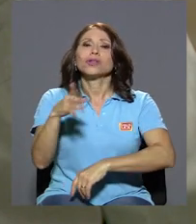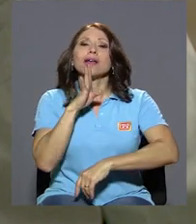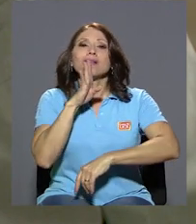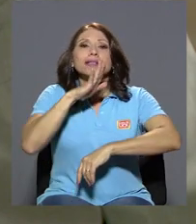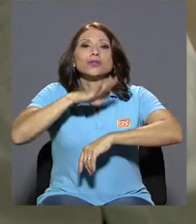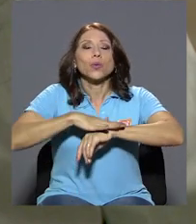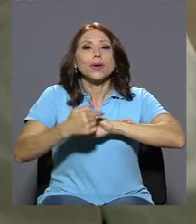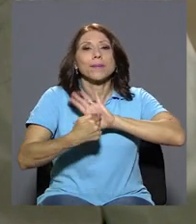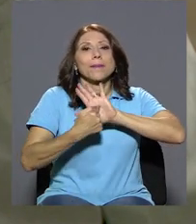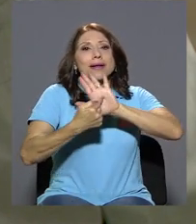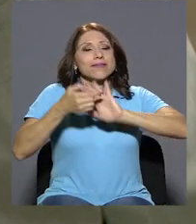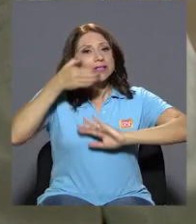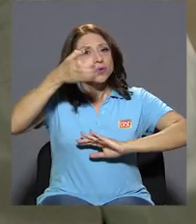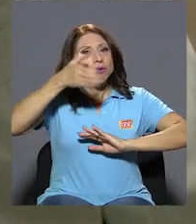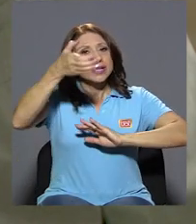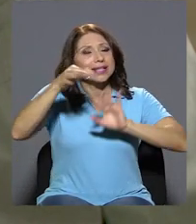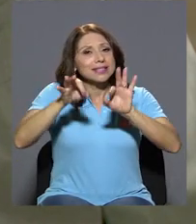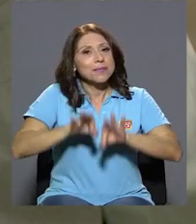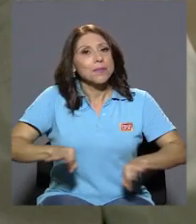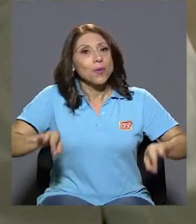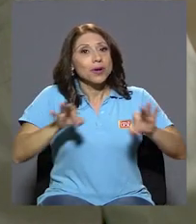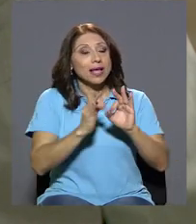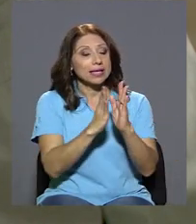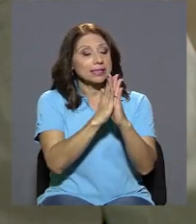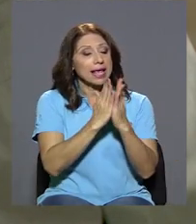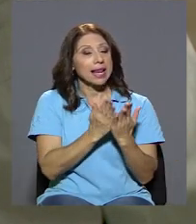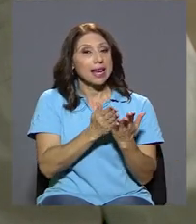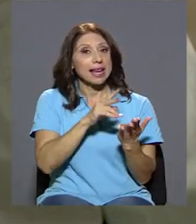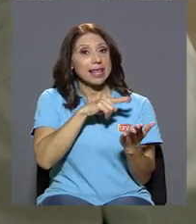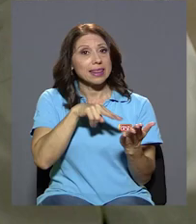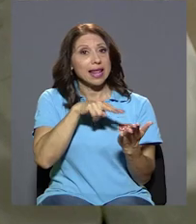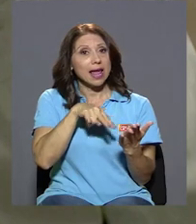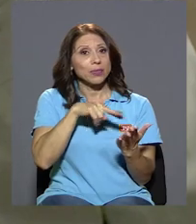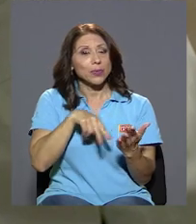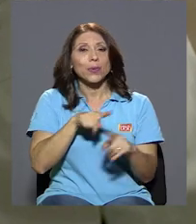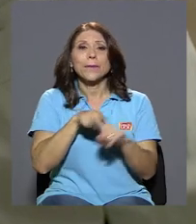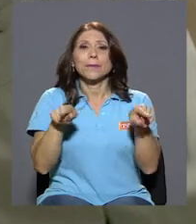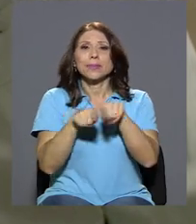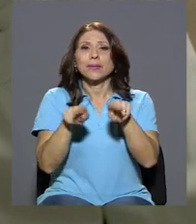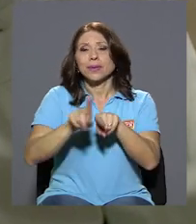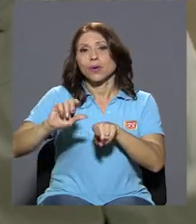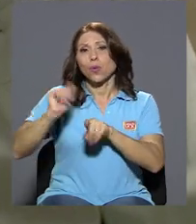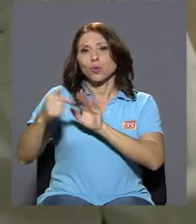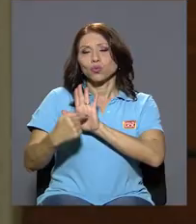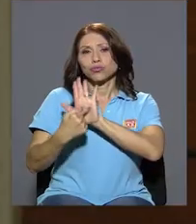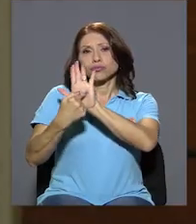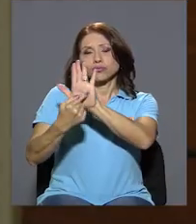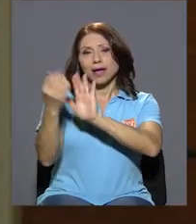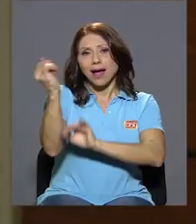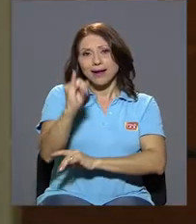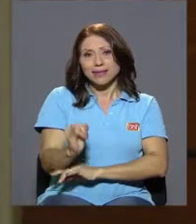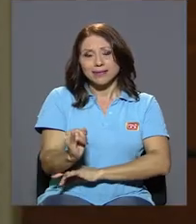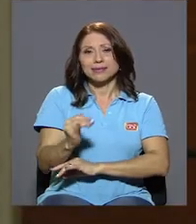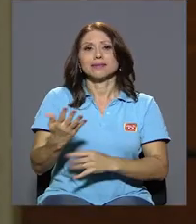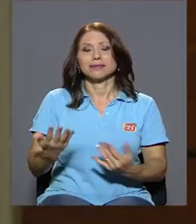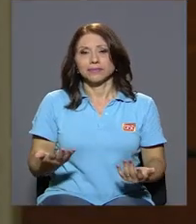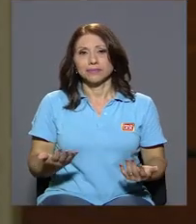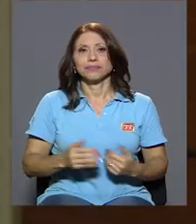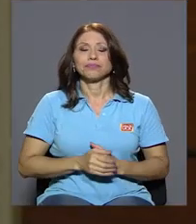manifestaciones culturales importantes en literatura pero también en otras manifestaciones artísticas